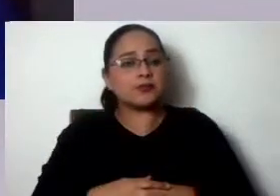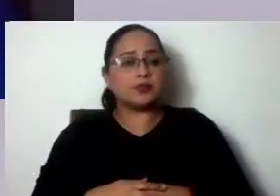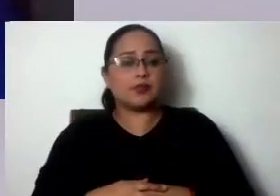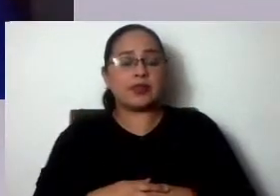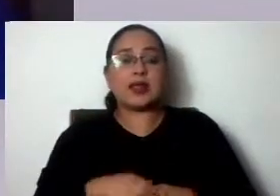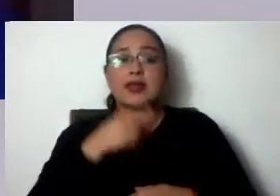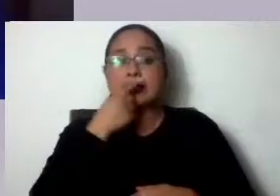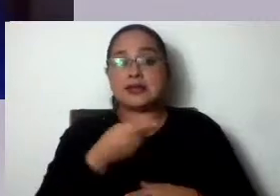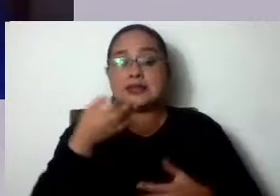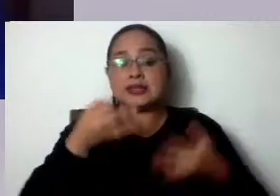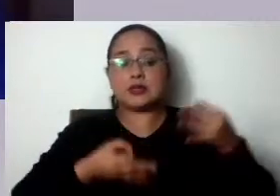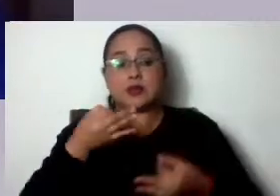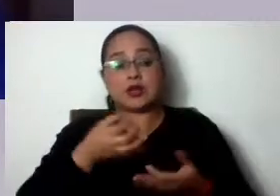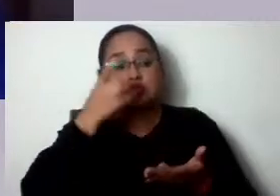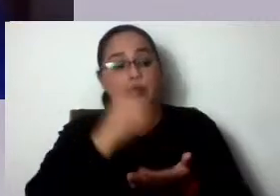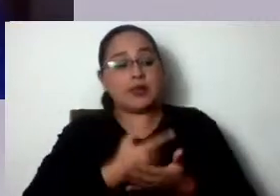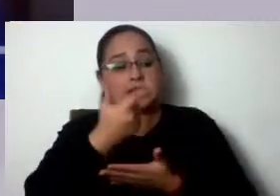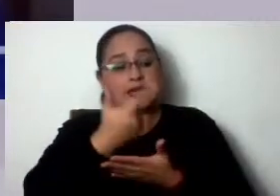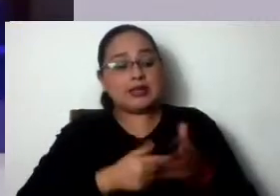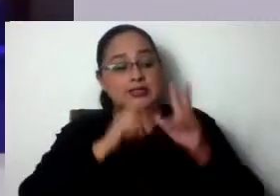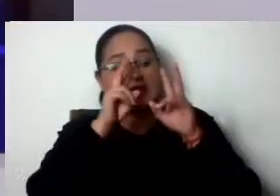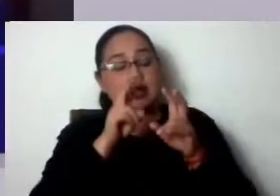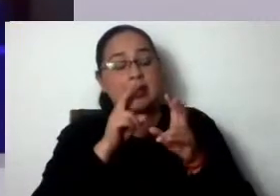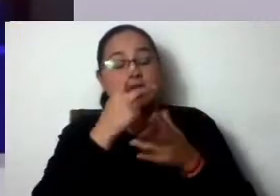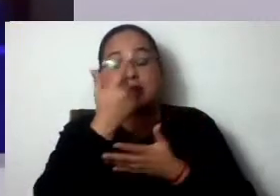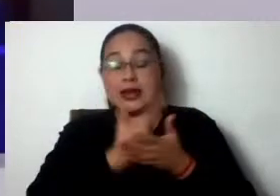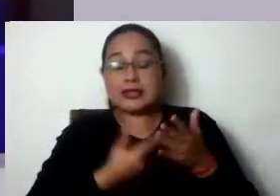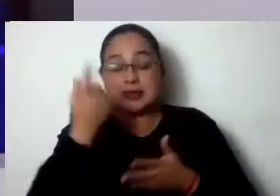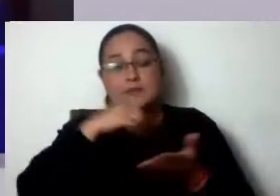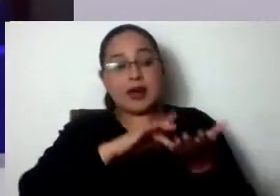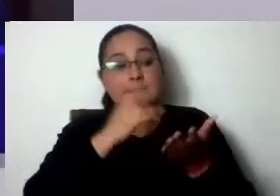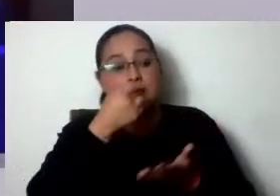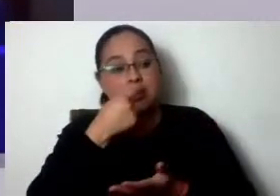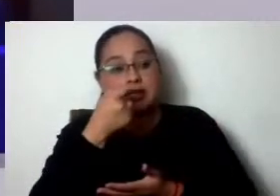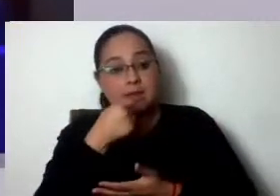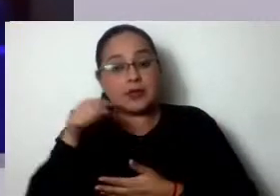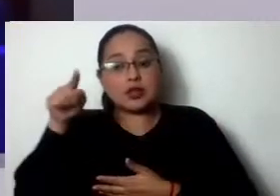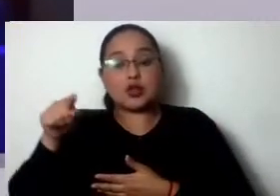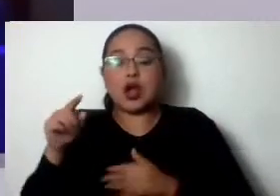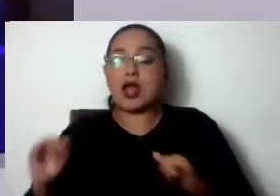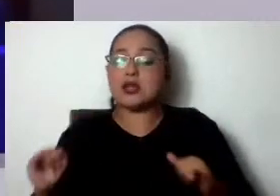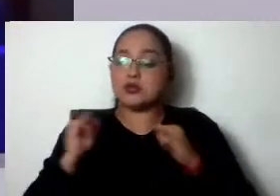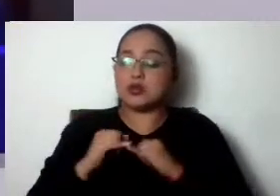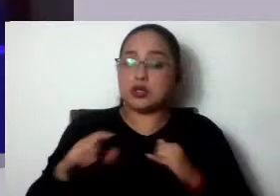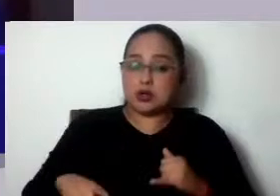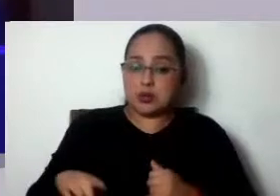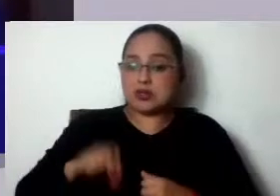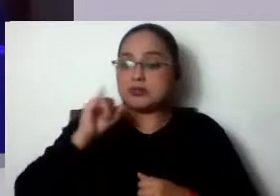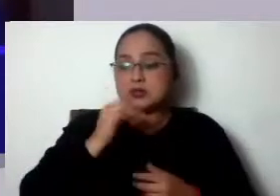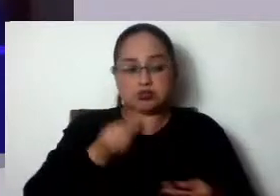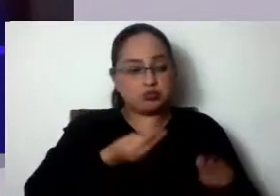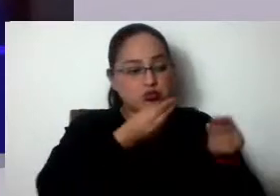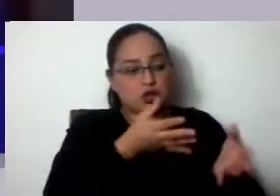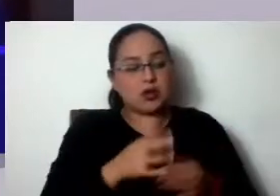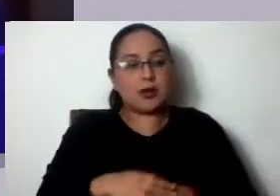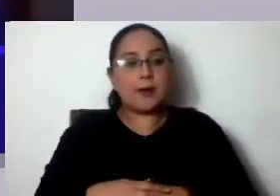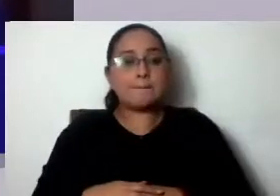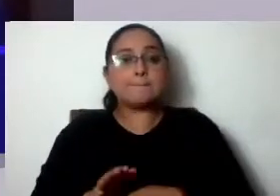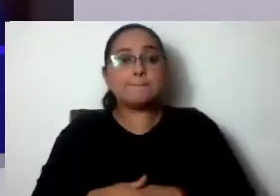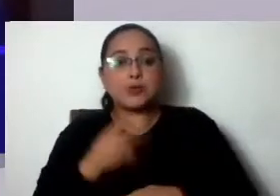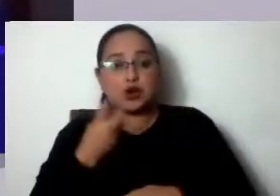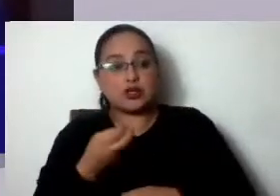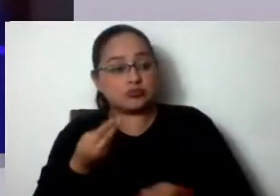los medicamentos en el cuadro básico son susceptibles de suministrarse por los organismos públicos de ahí el no